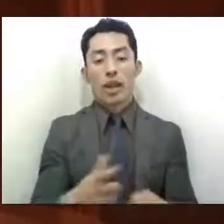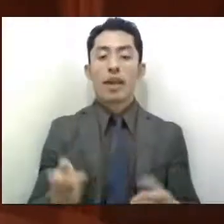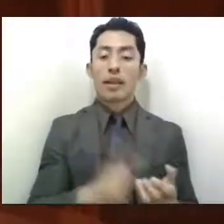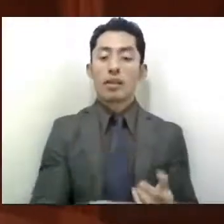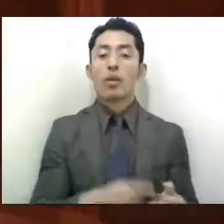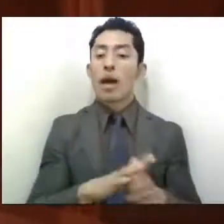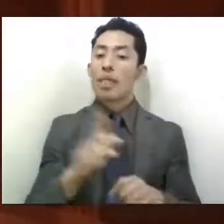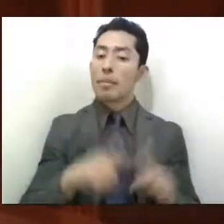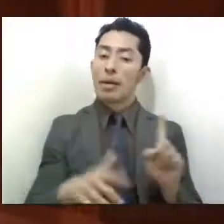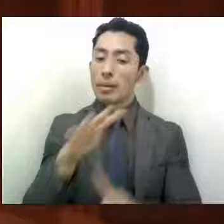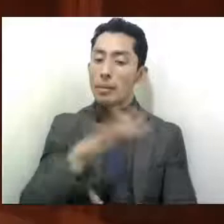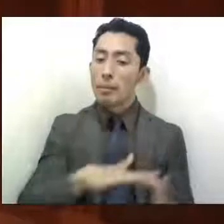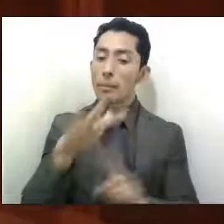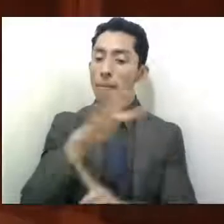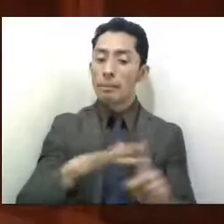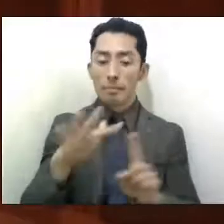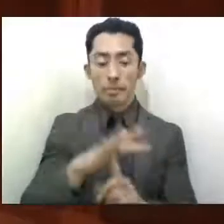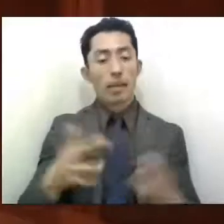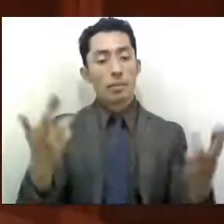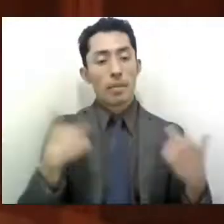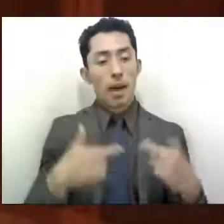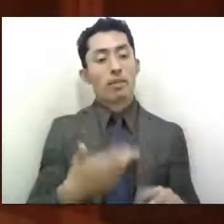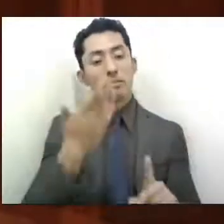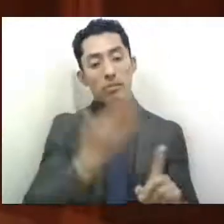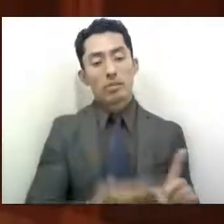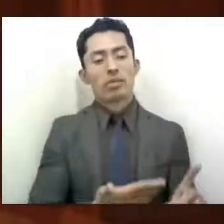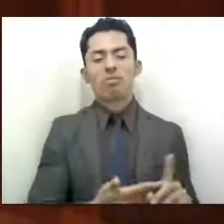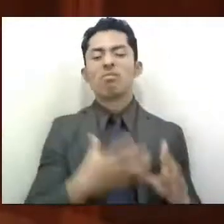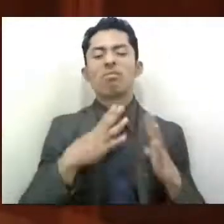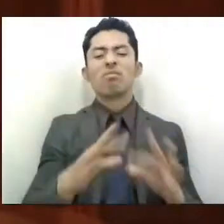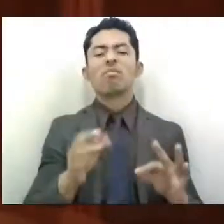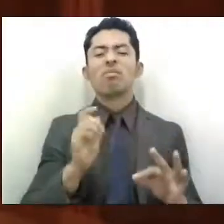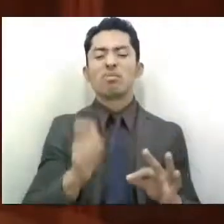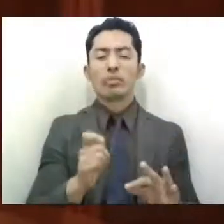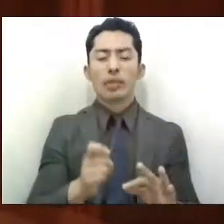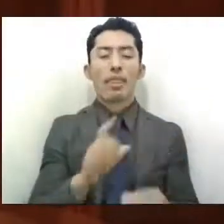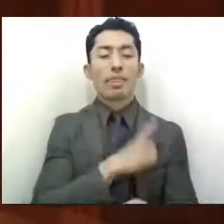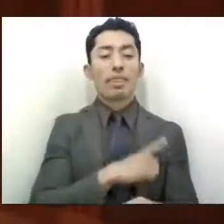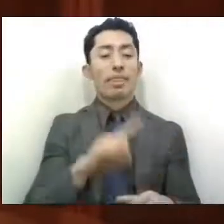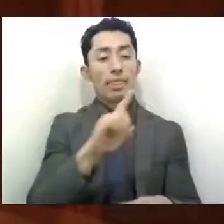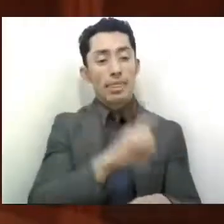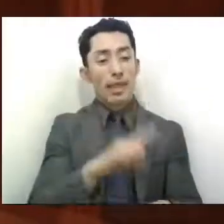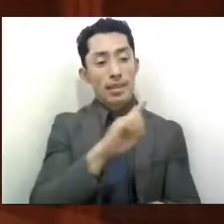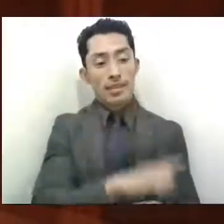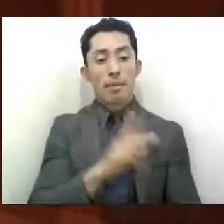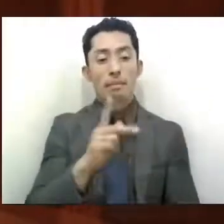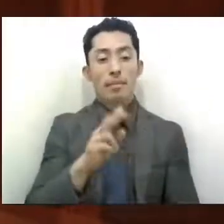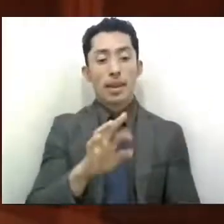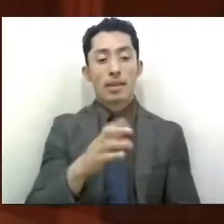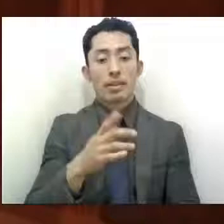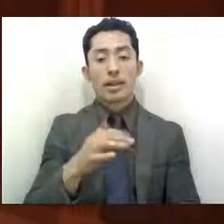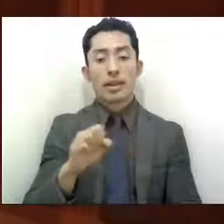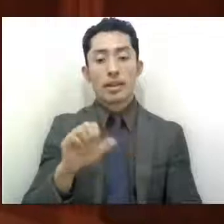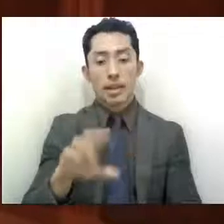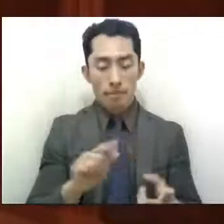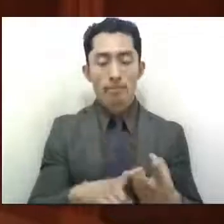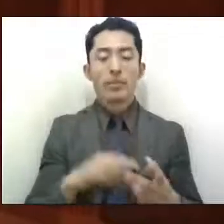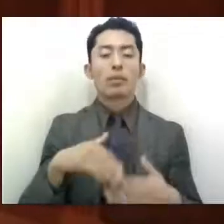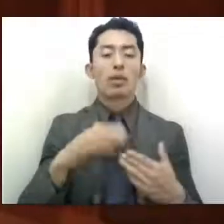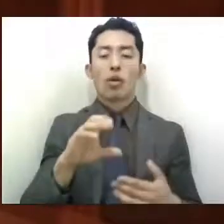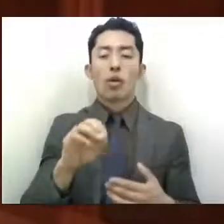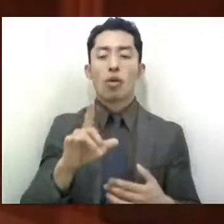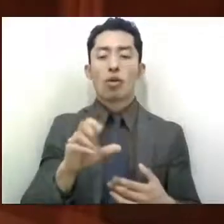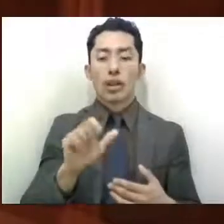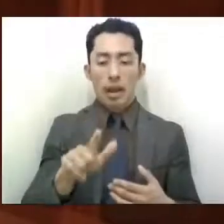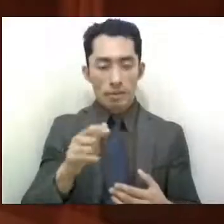figura del maestro tiene su origen desde la época prehispánica y luego la colonial. Sin embargo, es en la